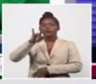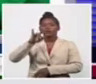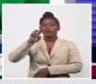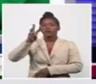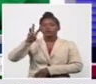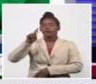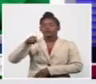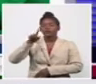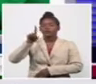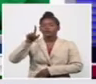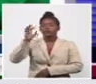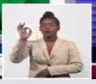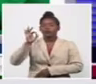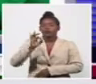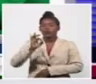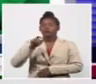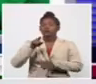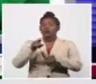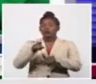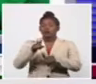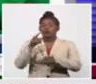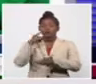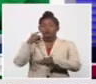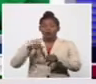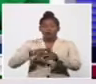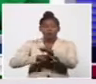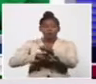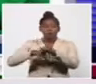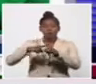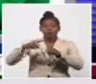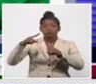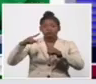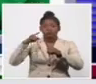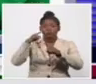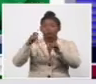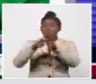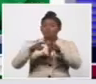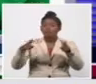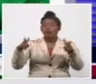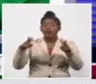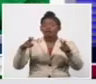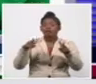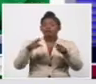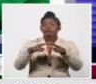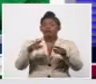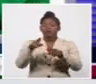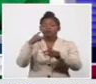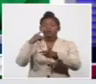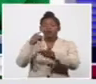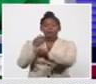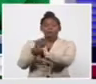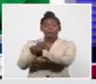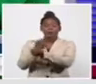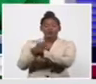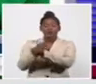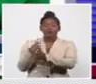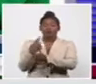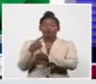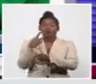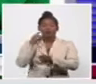93,1%, que se ha mantenido muy elevado, por lo tanto es el grupo de riesgo donde más cuidado tenemos que